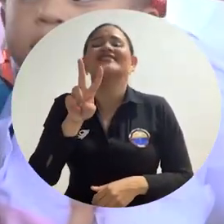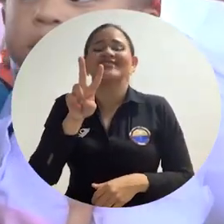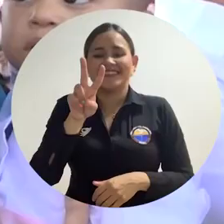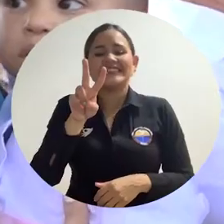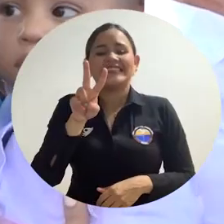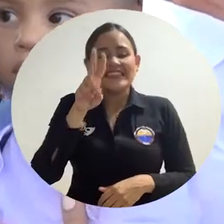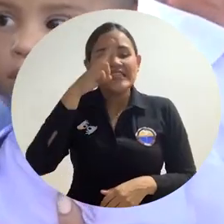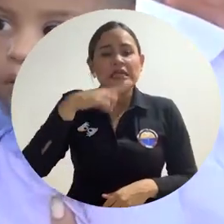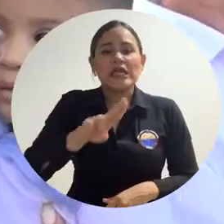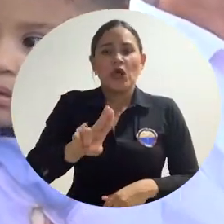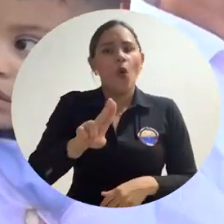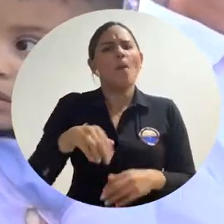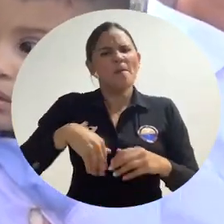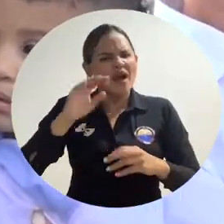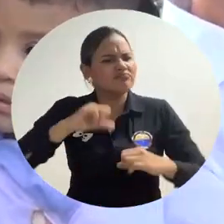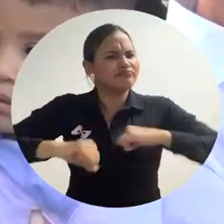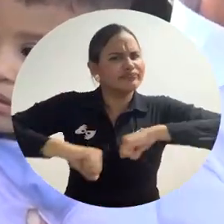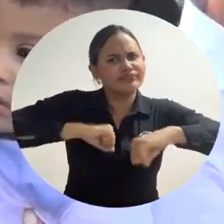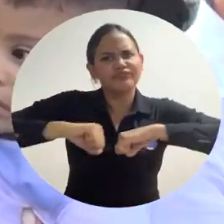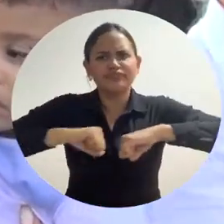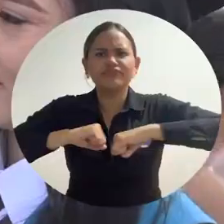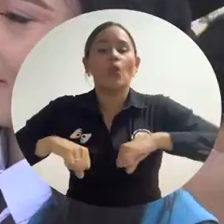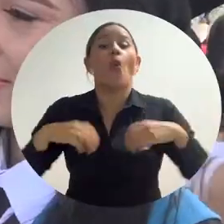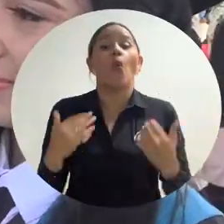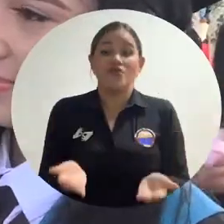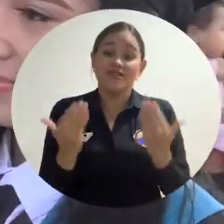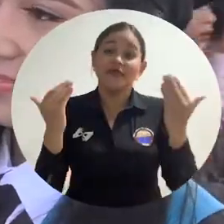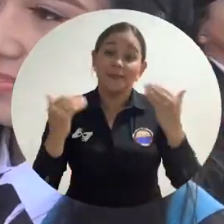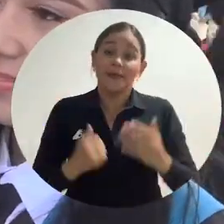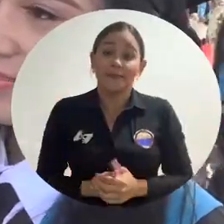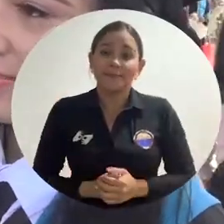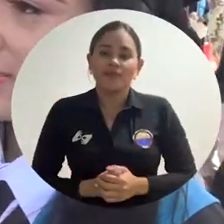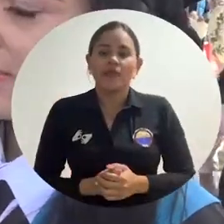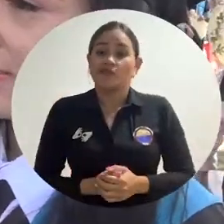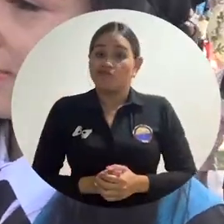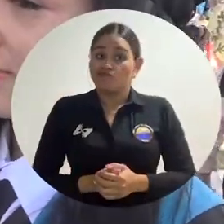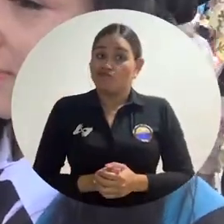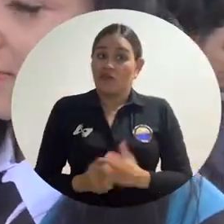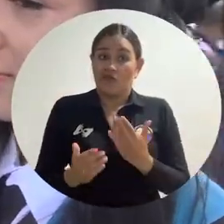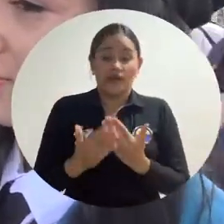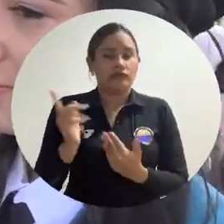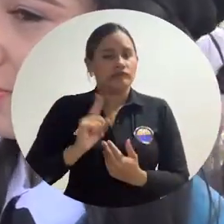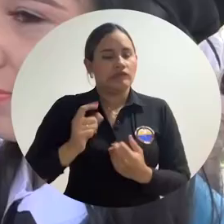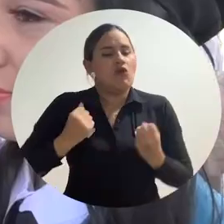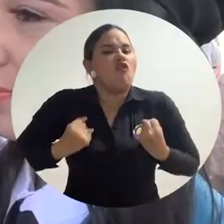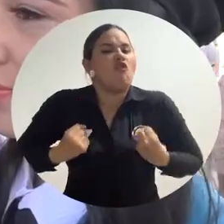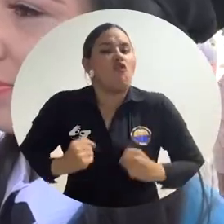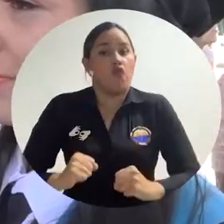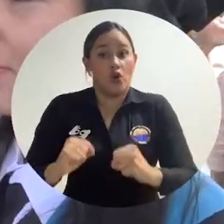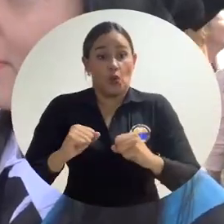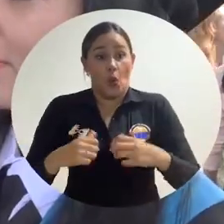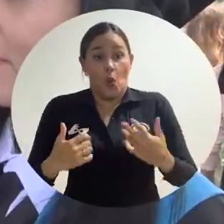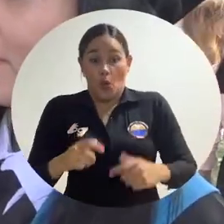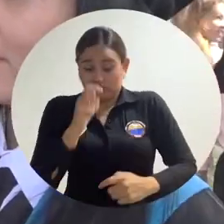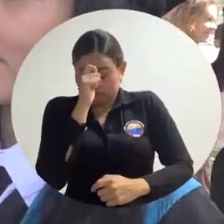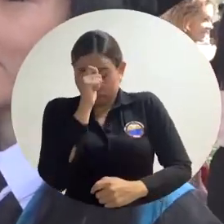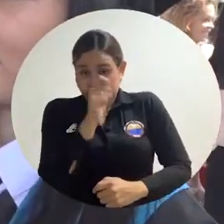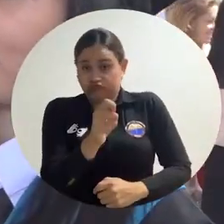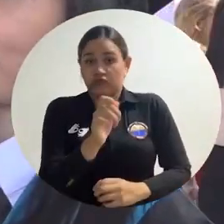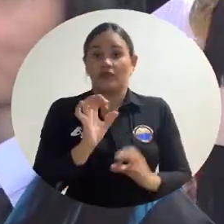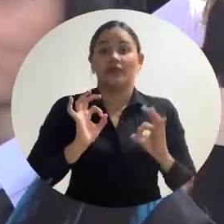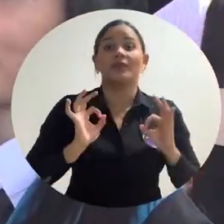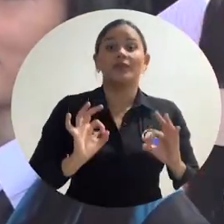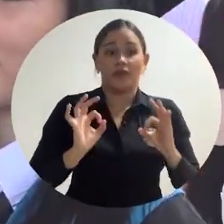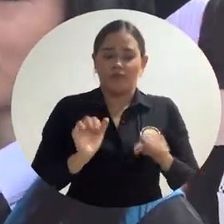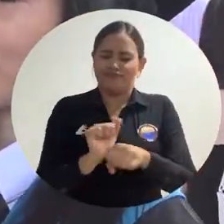sido un proceso que ha sido de lucha. Es un sacrificio, es un honor para nosotros,